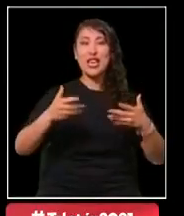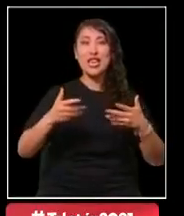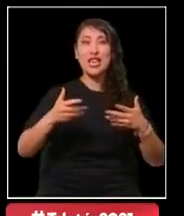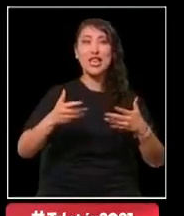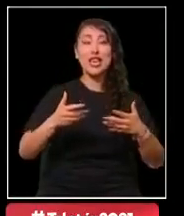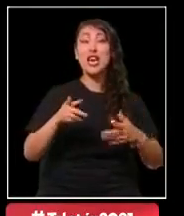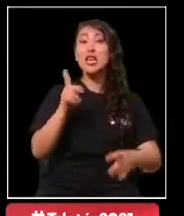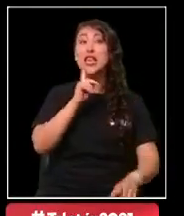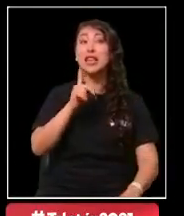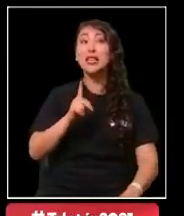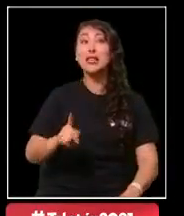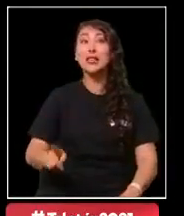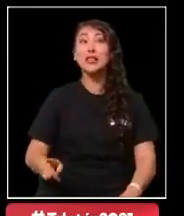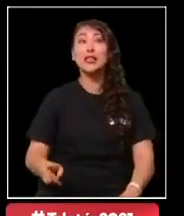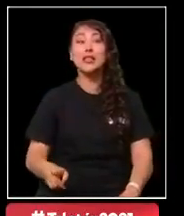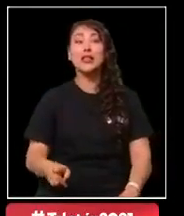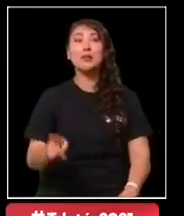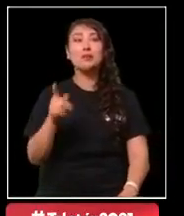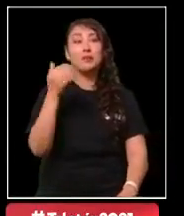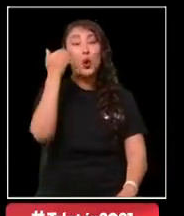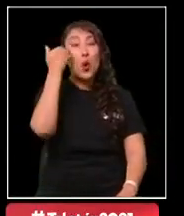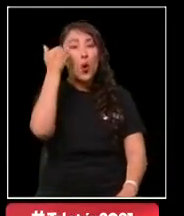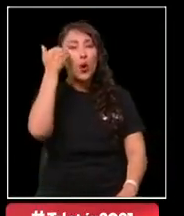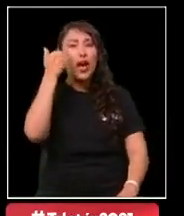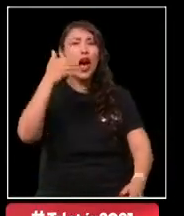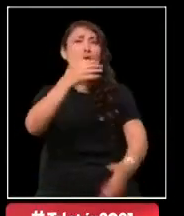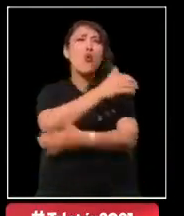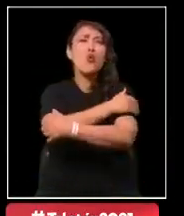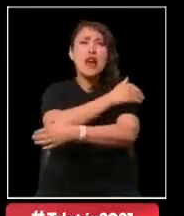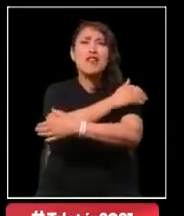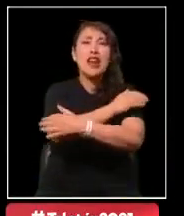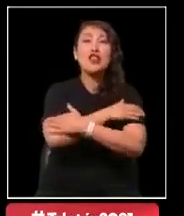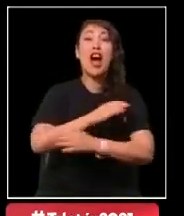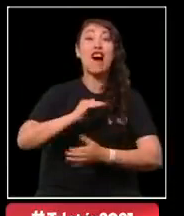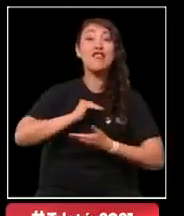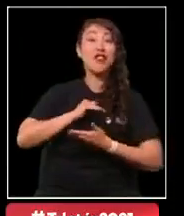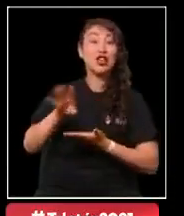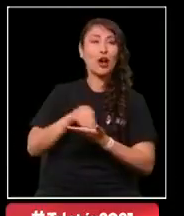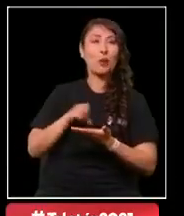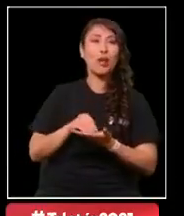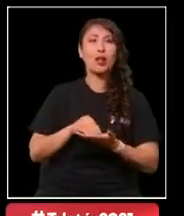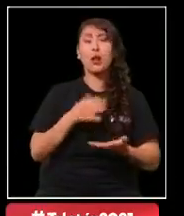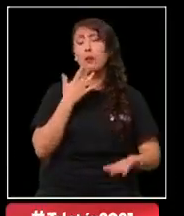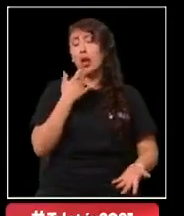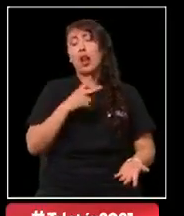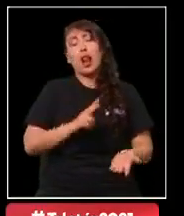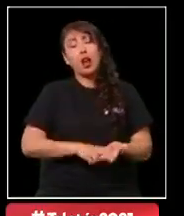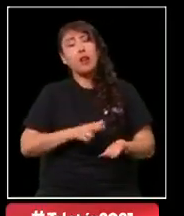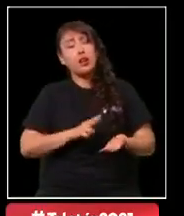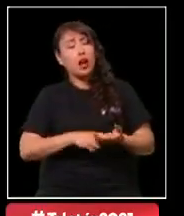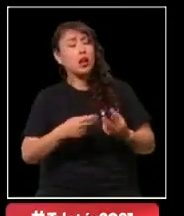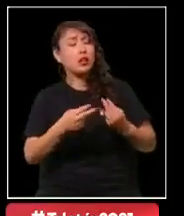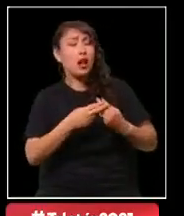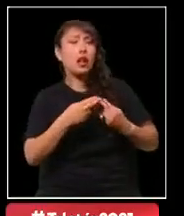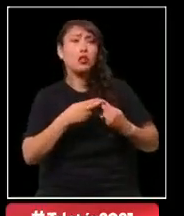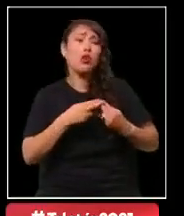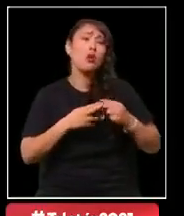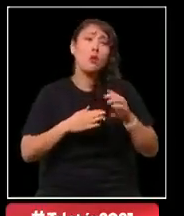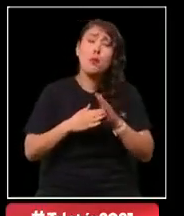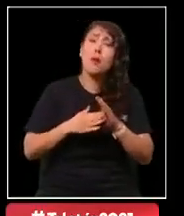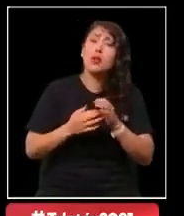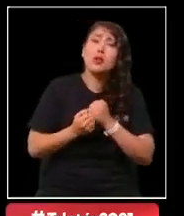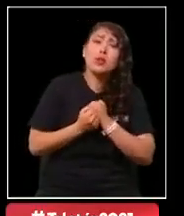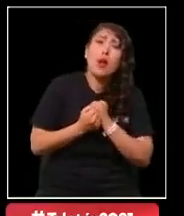Capi? Hola, le mando un abrazo a todo el mundo. Estamos aquí en Teletón y la verdad que una instancia de amor